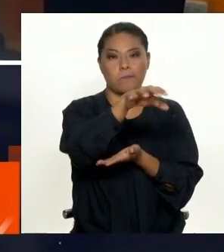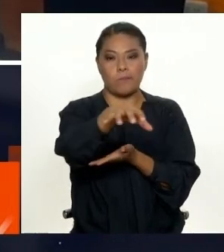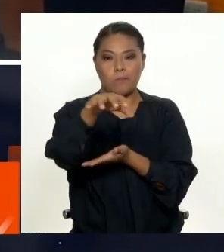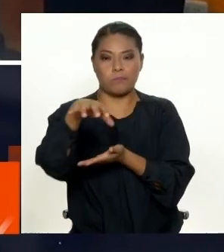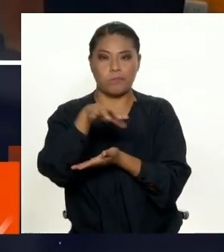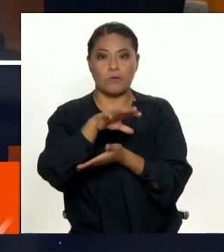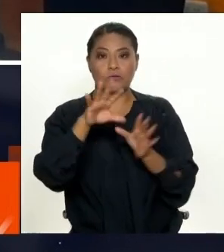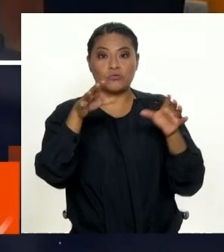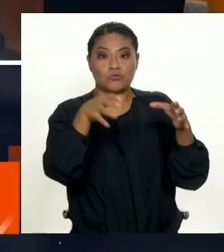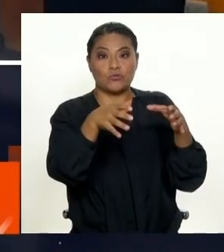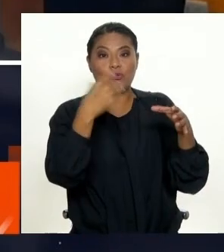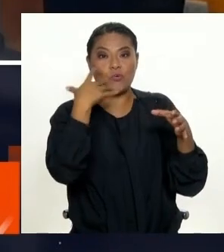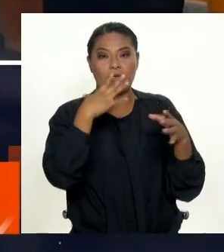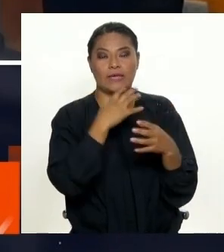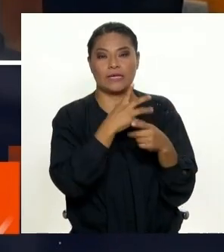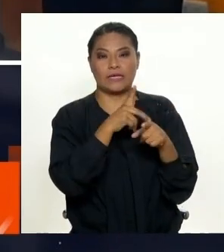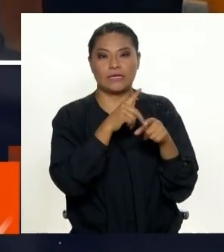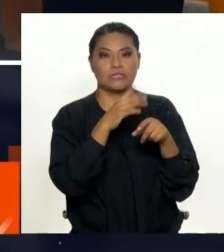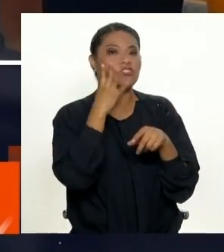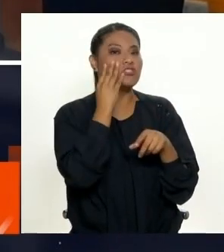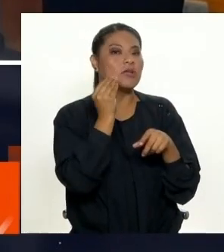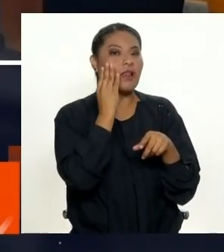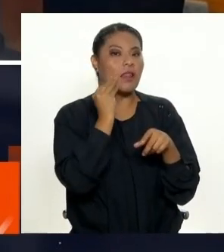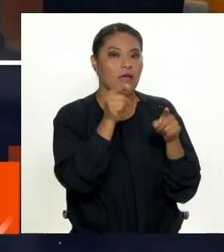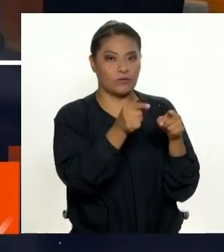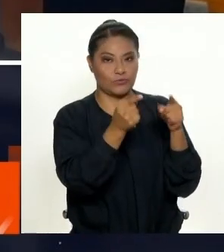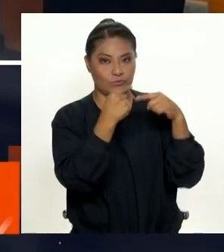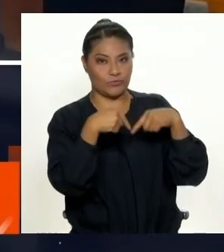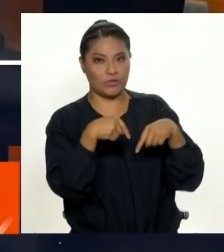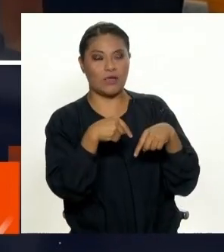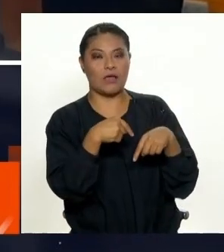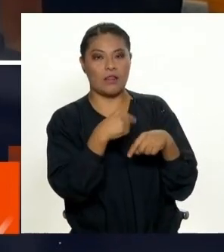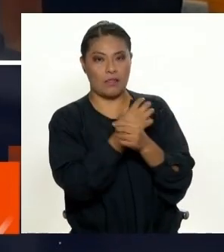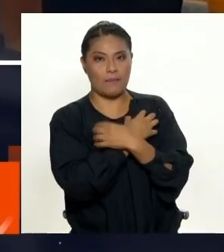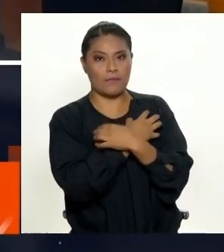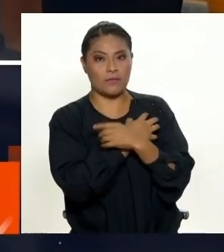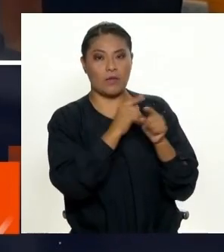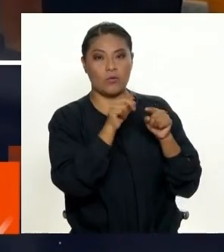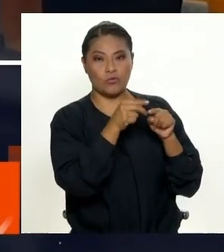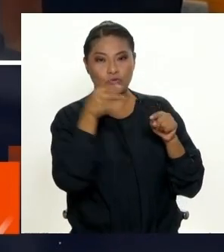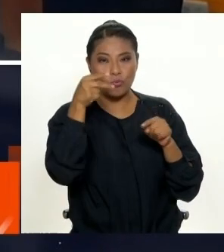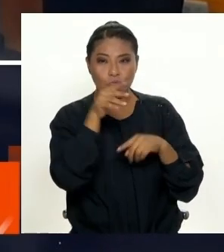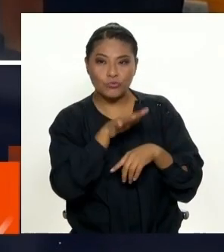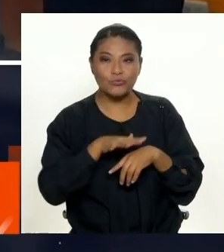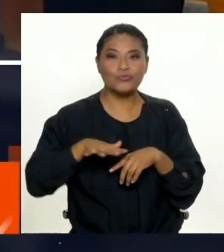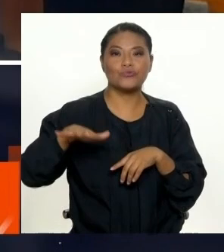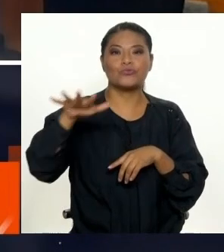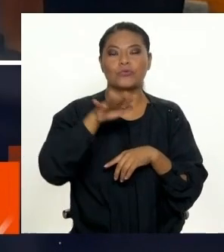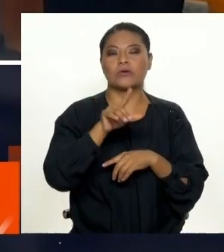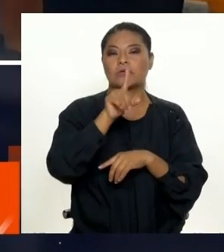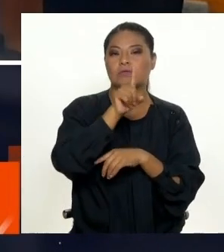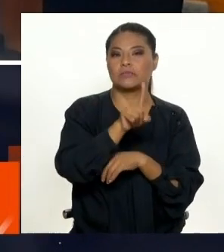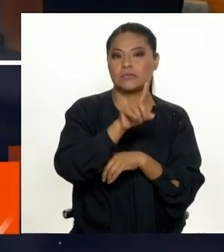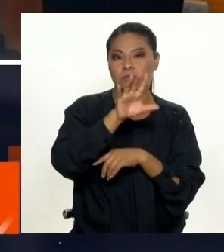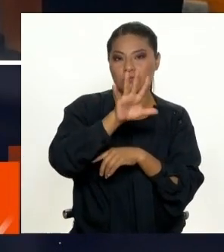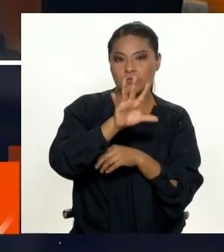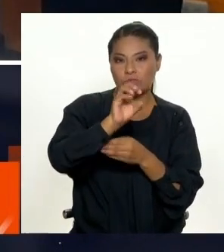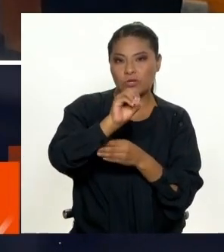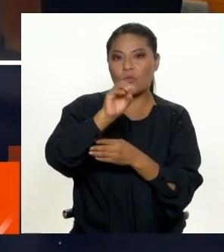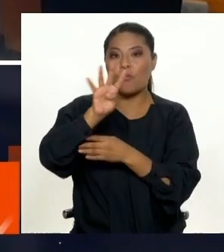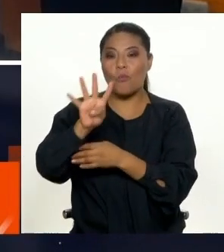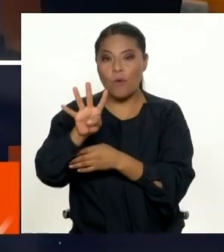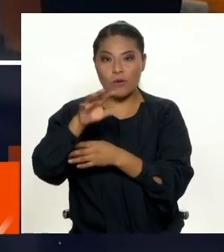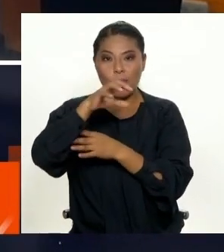Chiclayo, en la región Lambayeque. En todo el norte ha sancionado a más de 104 establecimientos.